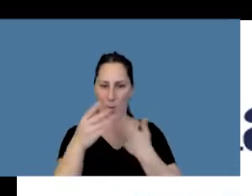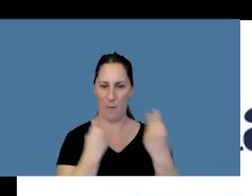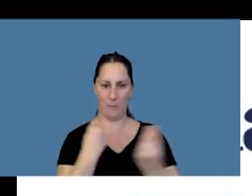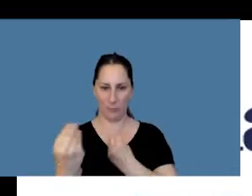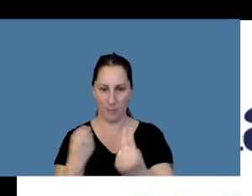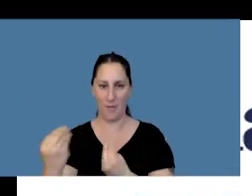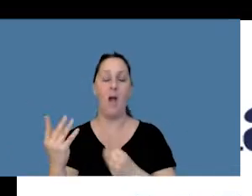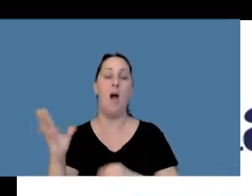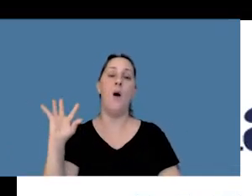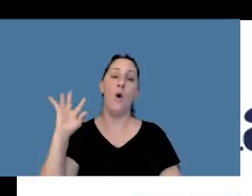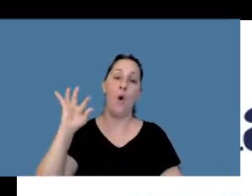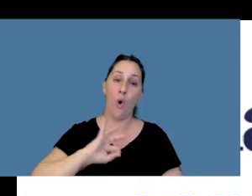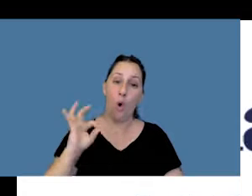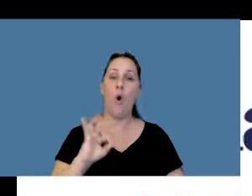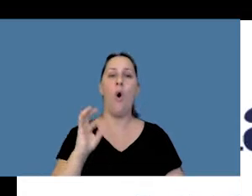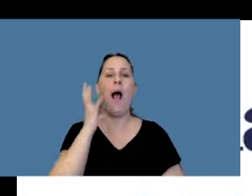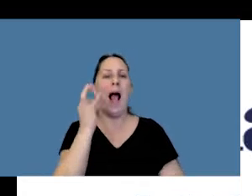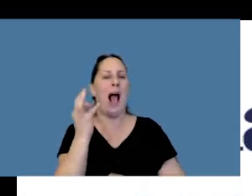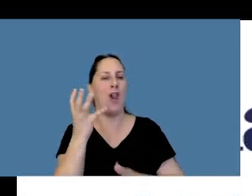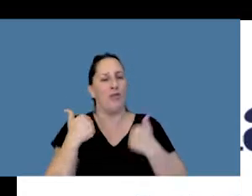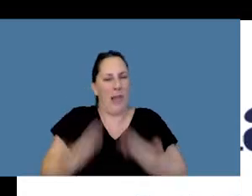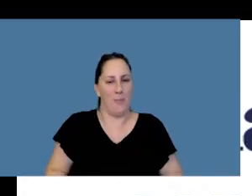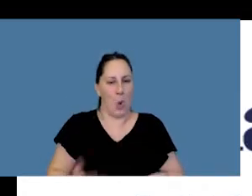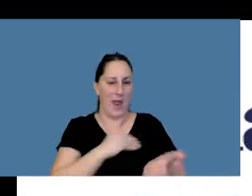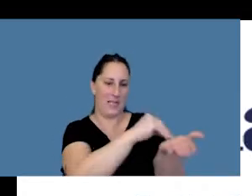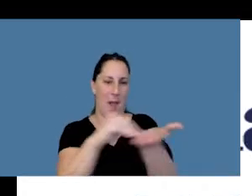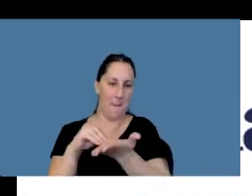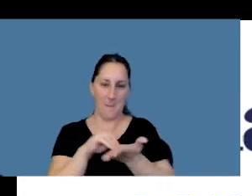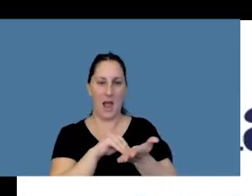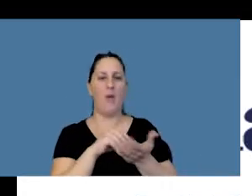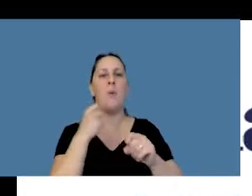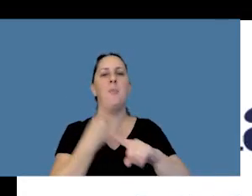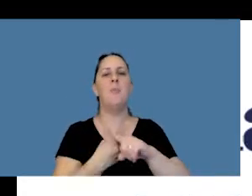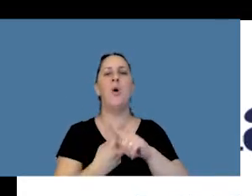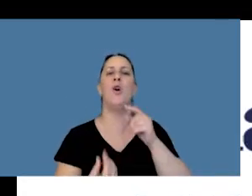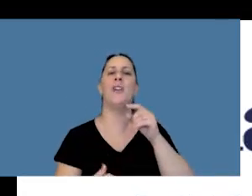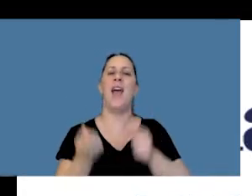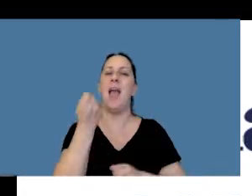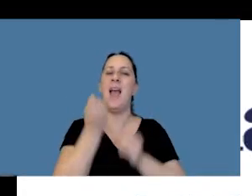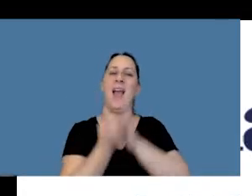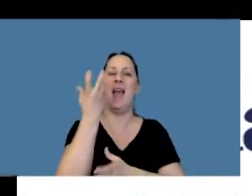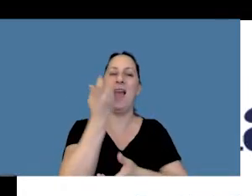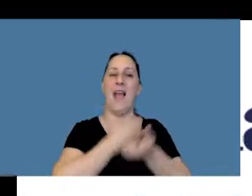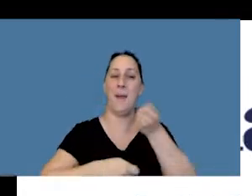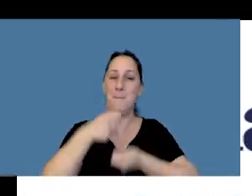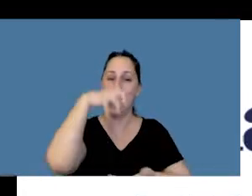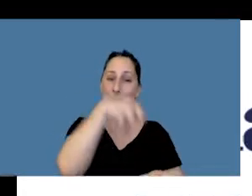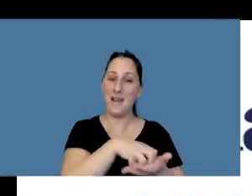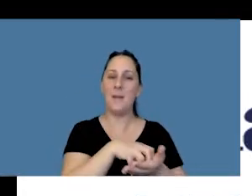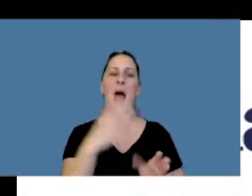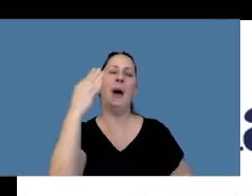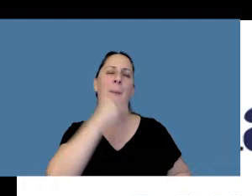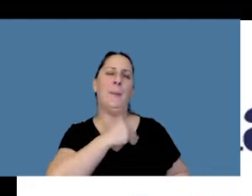que hubiese incurrido en prácticas abusivas a través de la constitución de una empresa, nada más que para simular